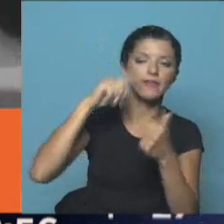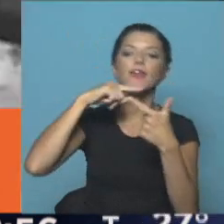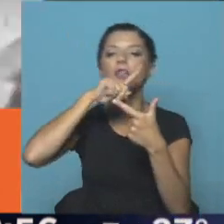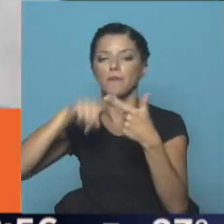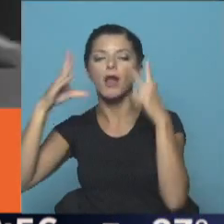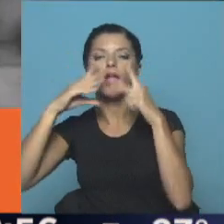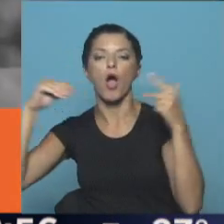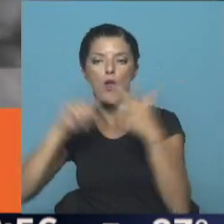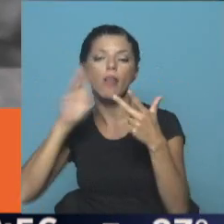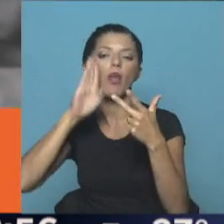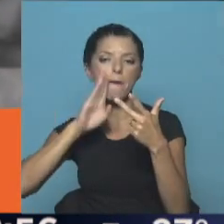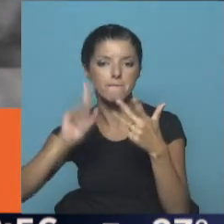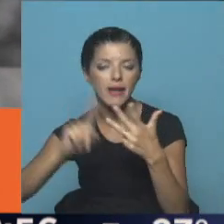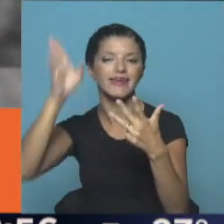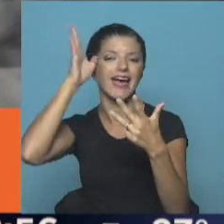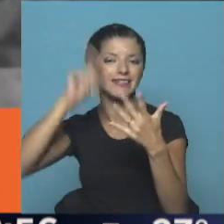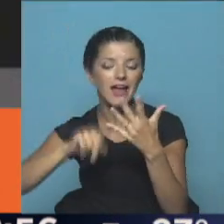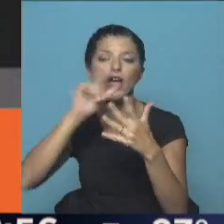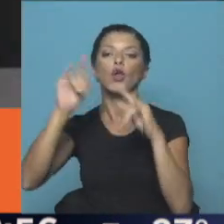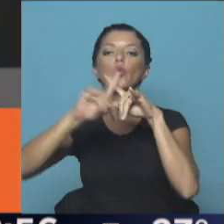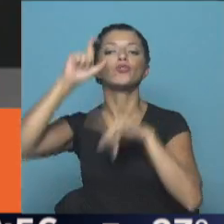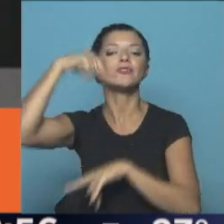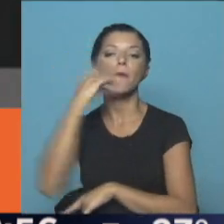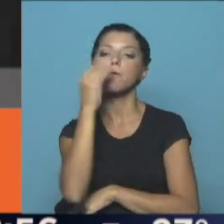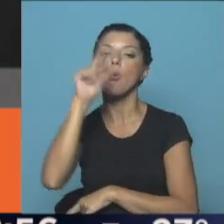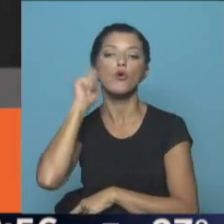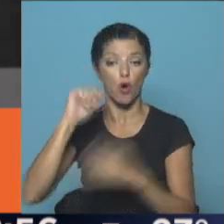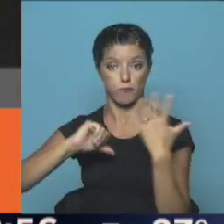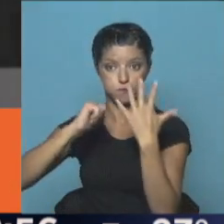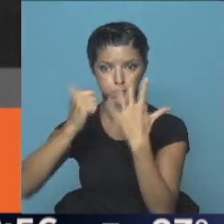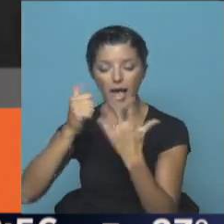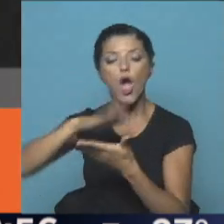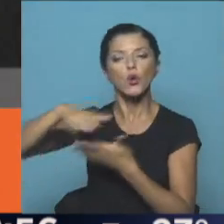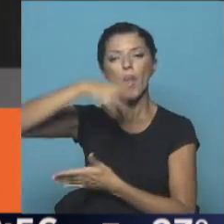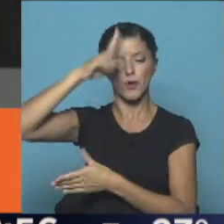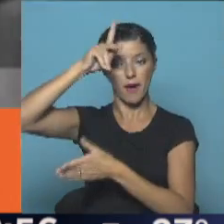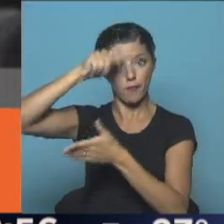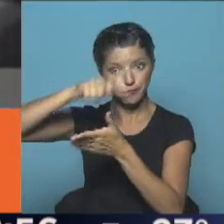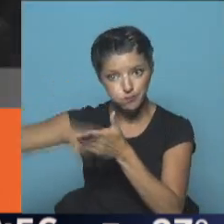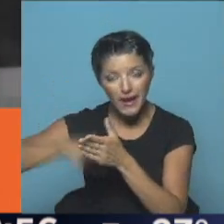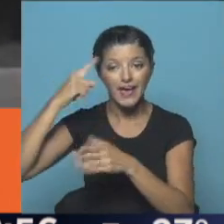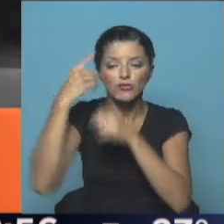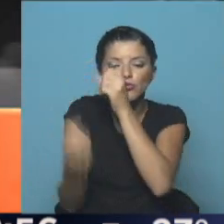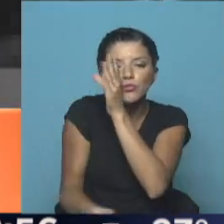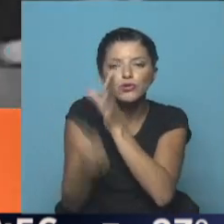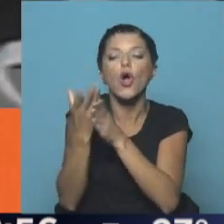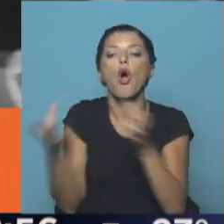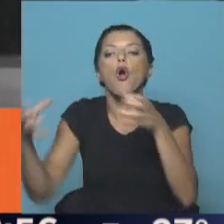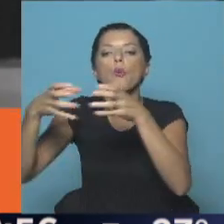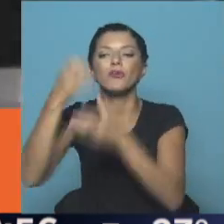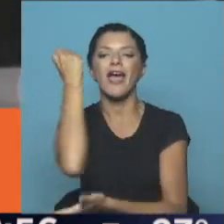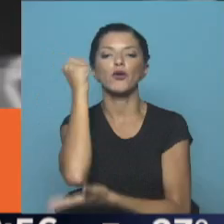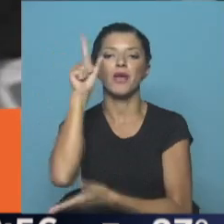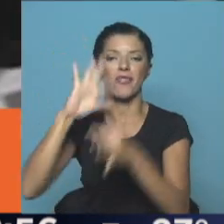Holanda, Bélgica, Italia y Luxemburgo, firmaban en Roma un tratado que dio origen a la Comunidad Económica